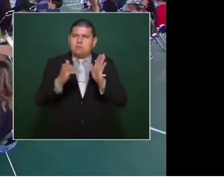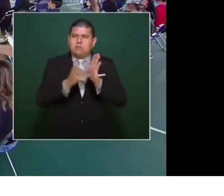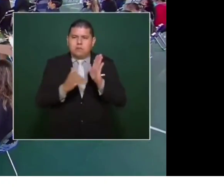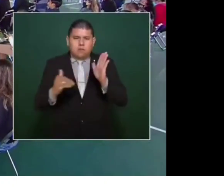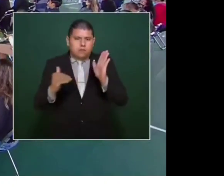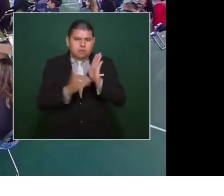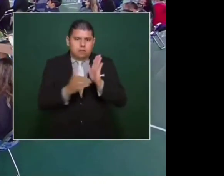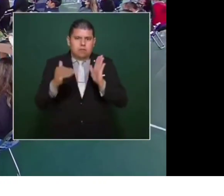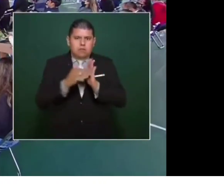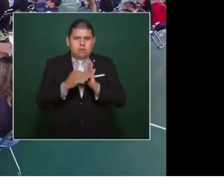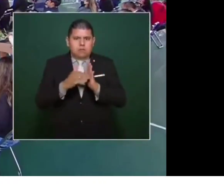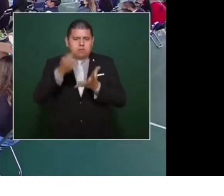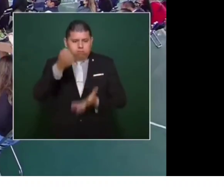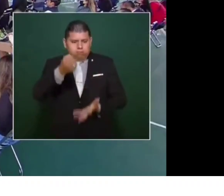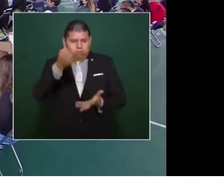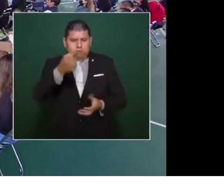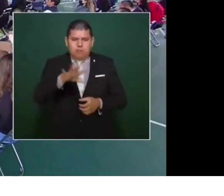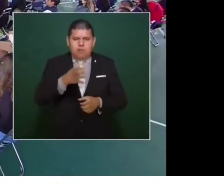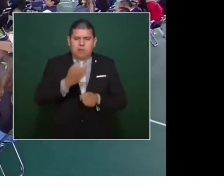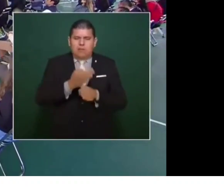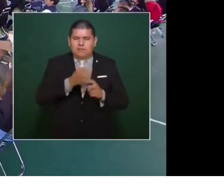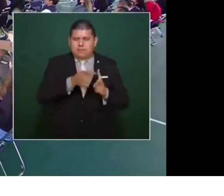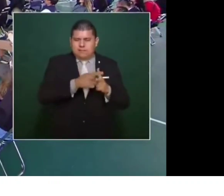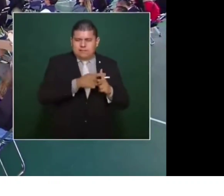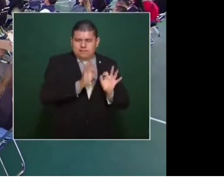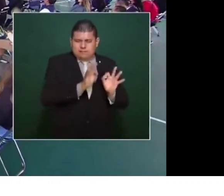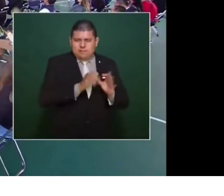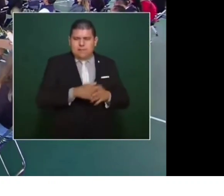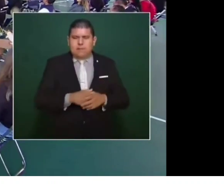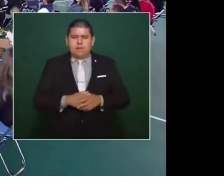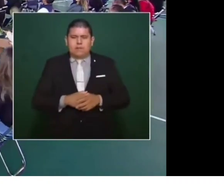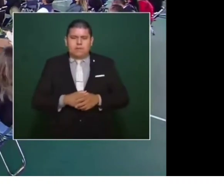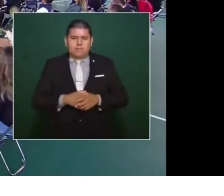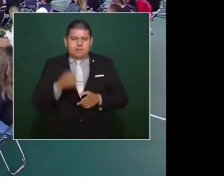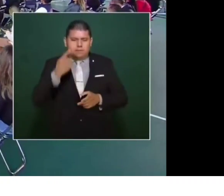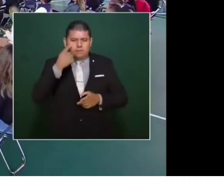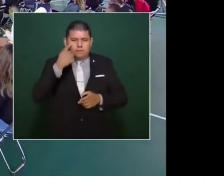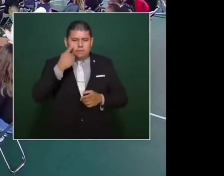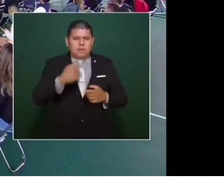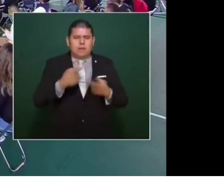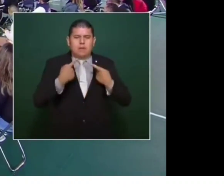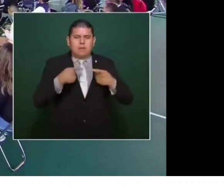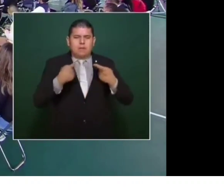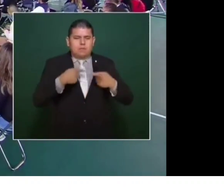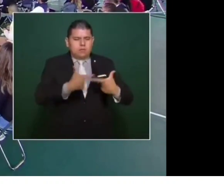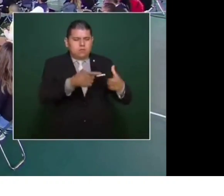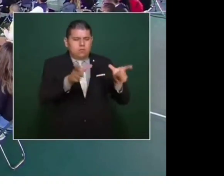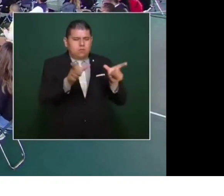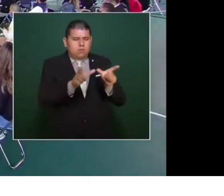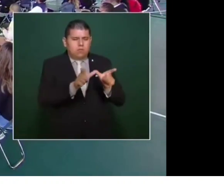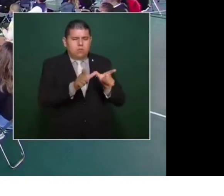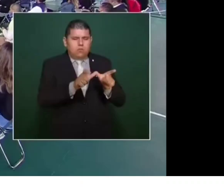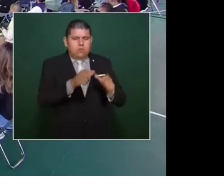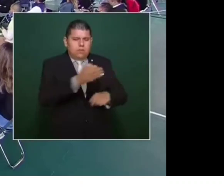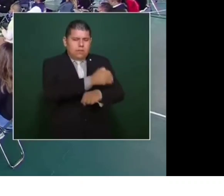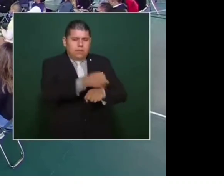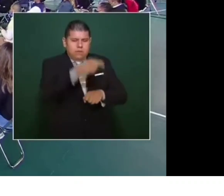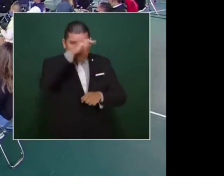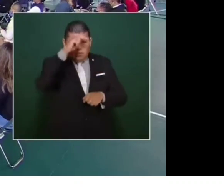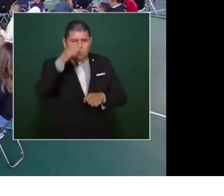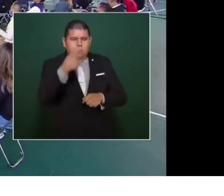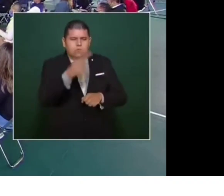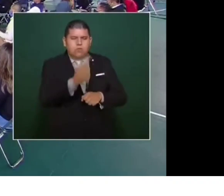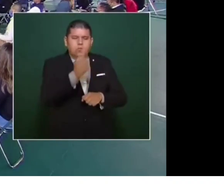10 mil millones de pesos. Ahora hacemos la cuenta. Casi cada familia de Nayaritas tiene algún familiar viviendo allá.